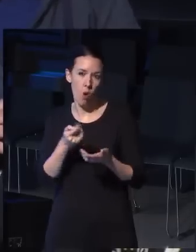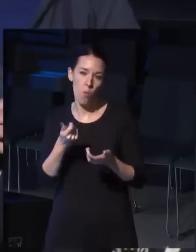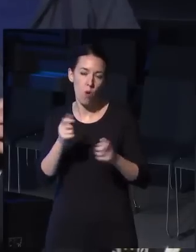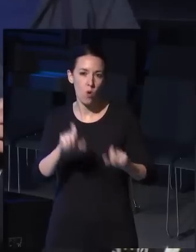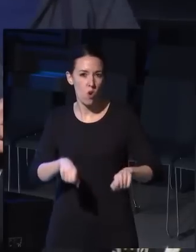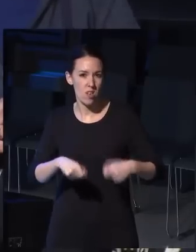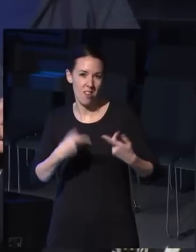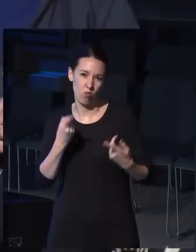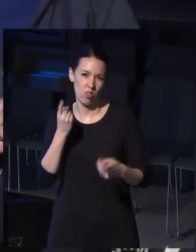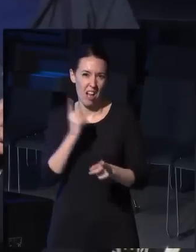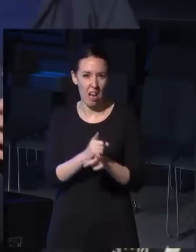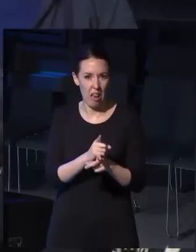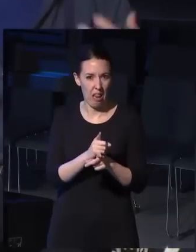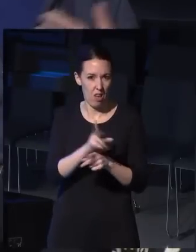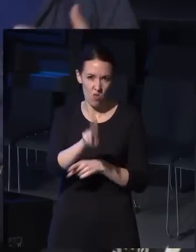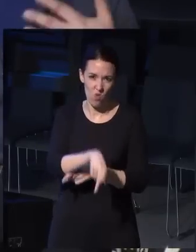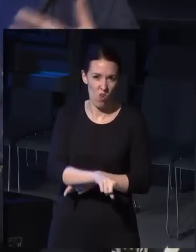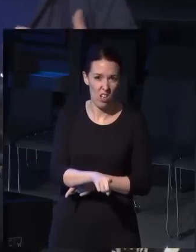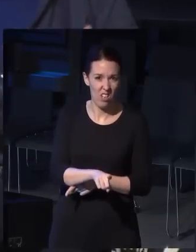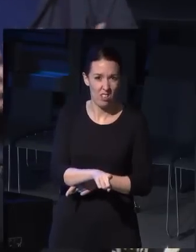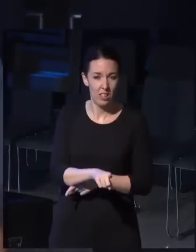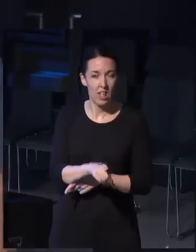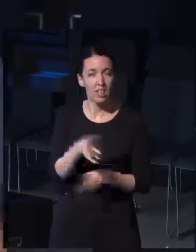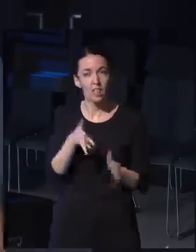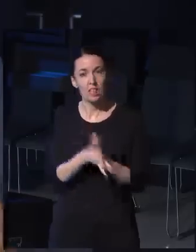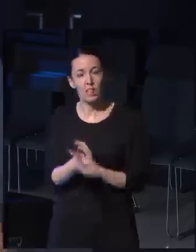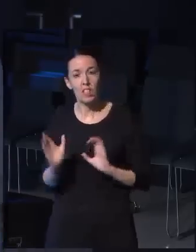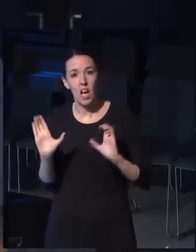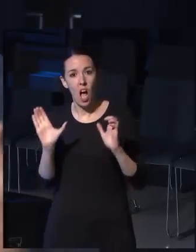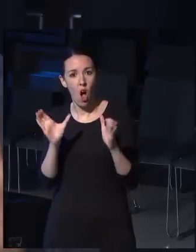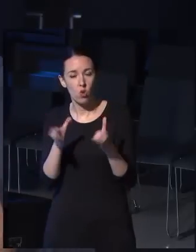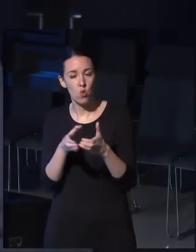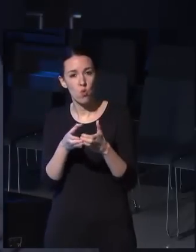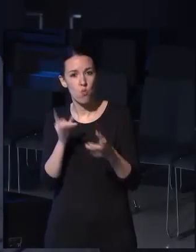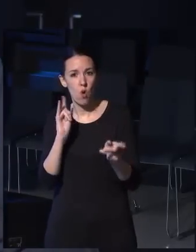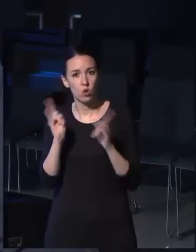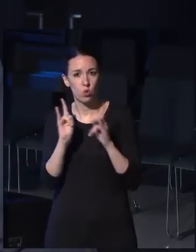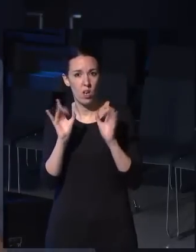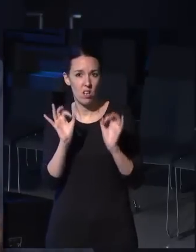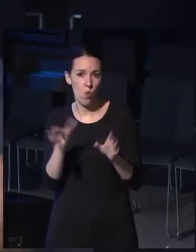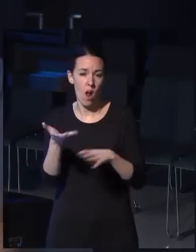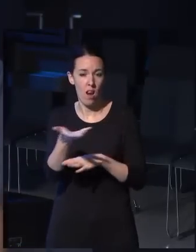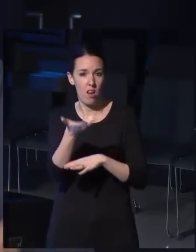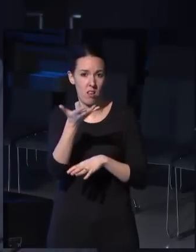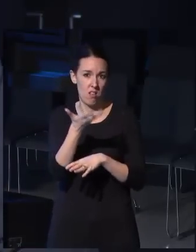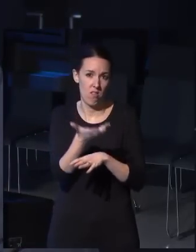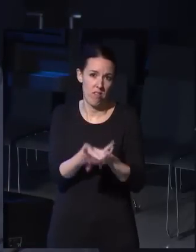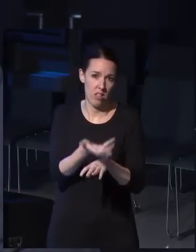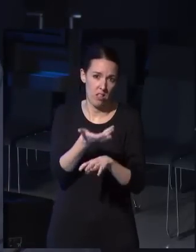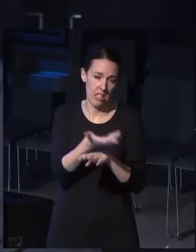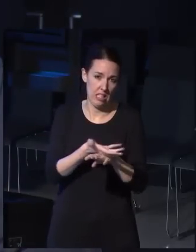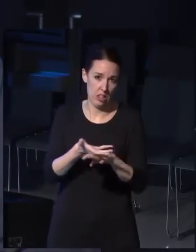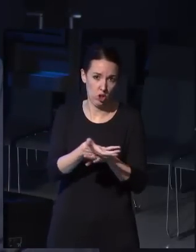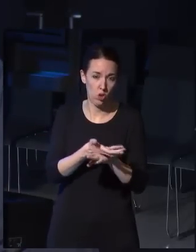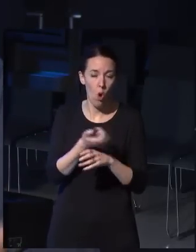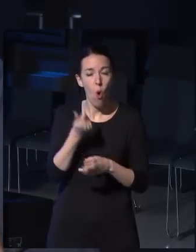¿no? Entonces es muy complicado que los grupos suenen como en directo y como suenen como en el disco, ¿no? Entonces lo que se trata es de hacer una especie de